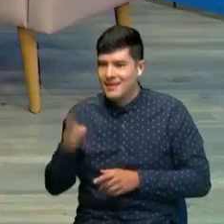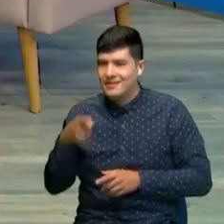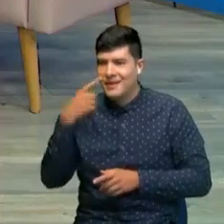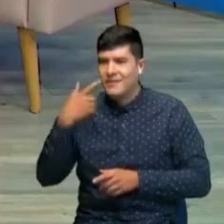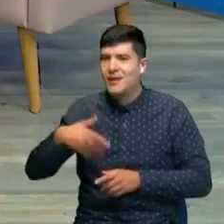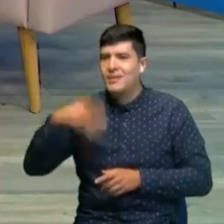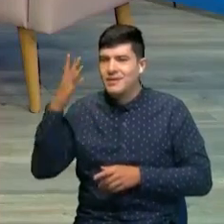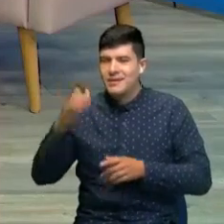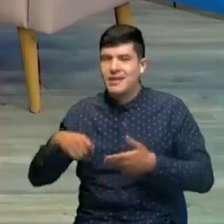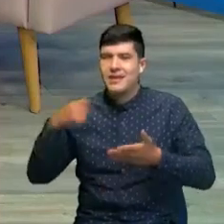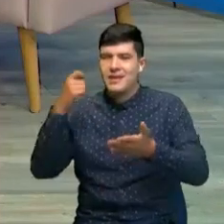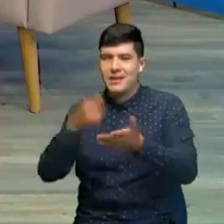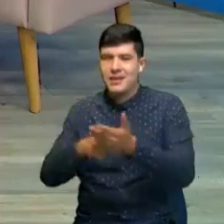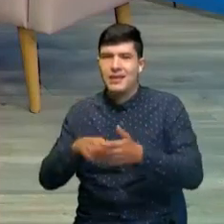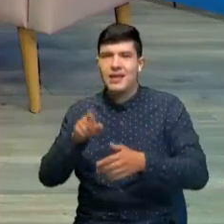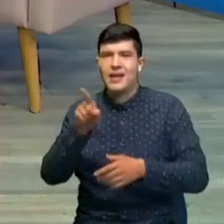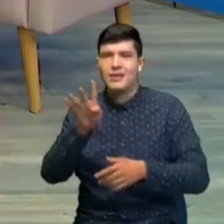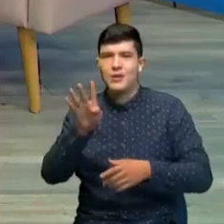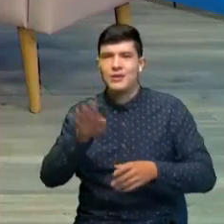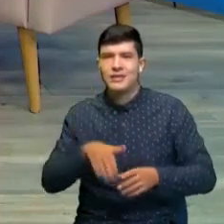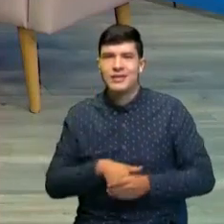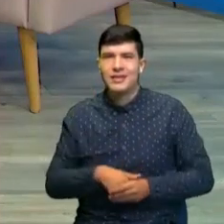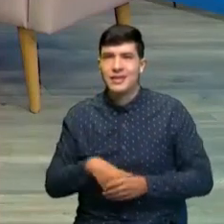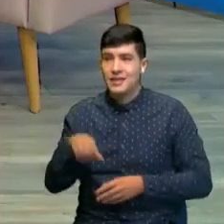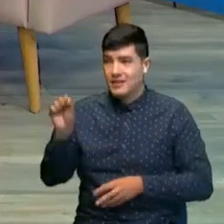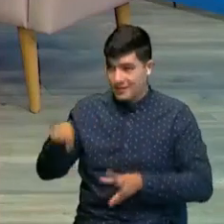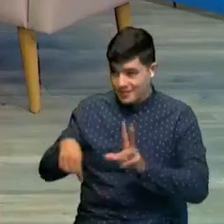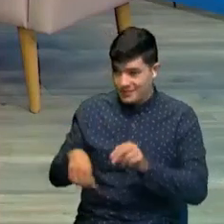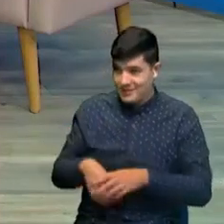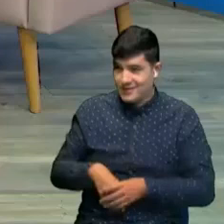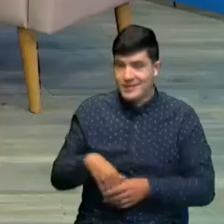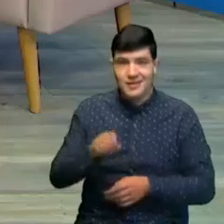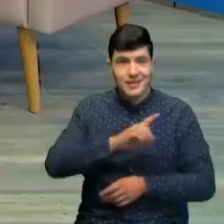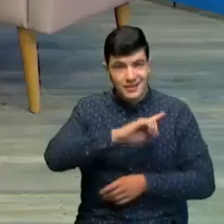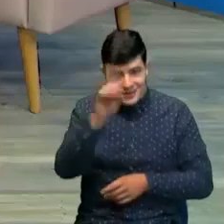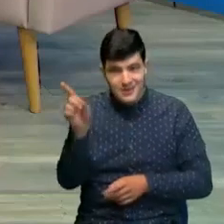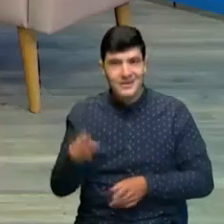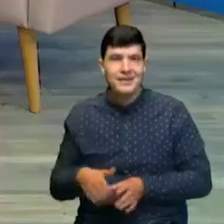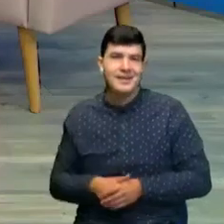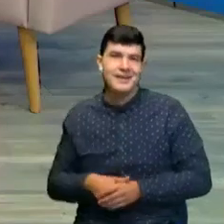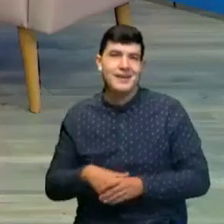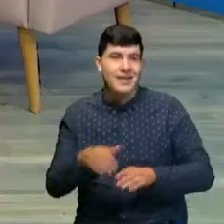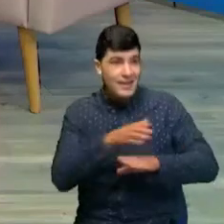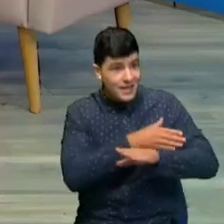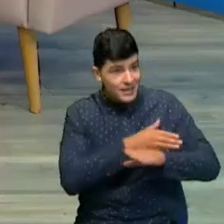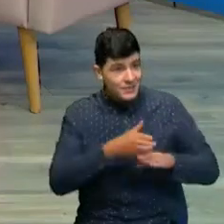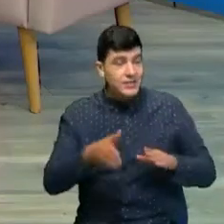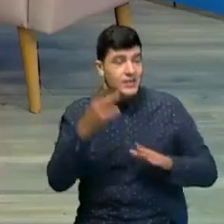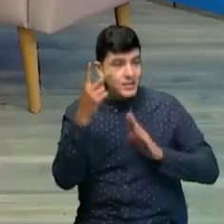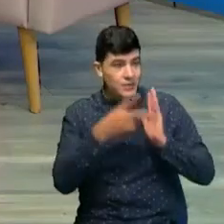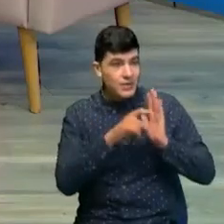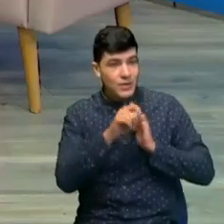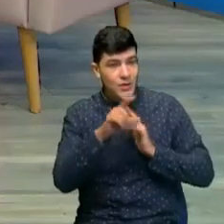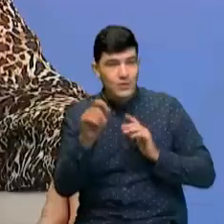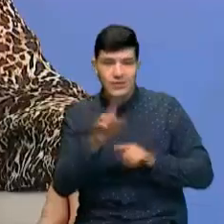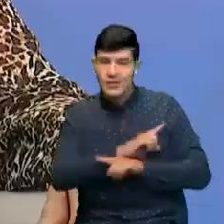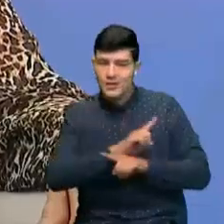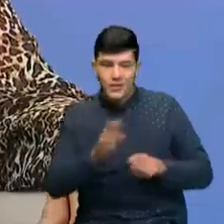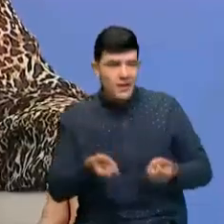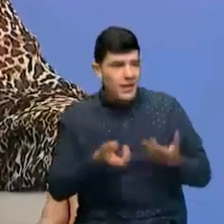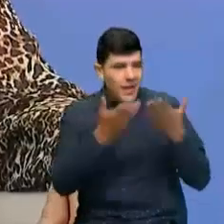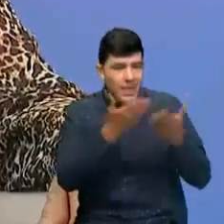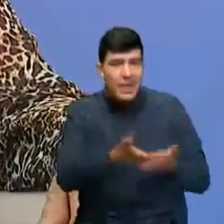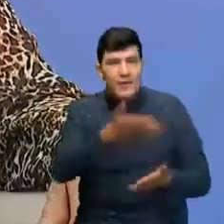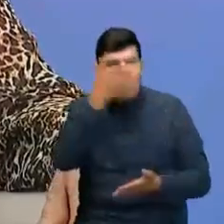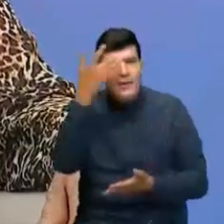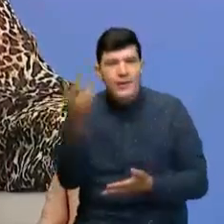La mesada 14. No, ¿llega o no llega? No llega. Si se pensionaron después del 2011. Pero este, ¿por qué sucede?